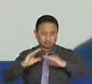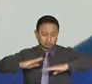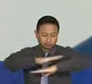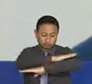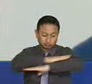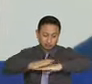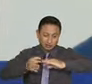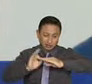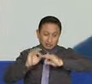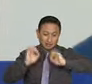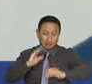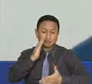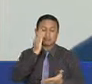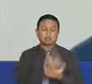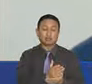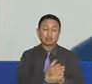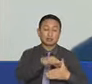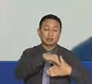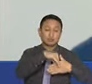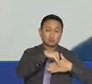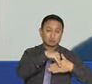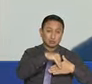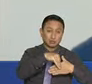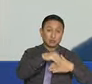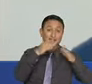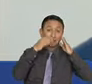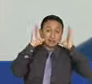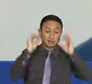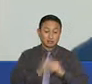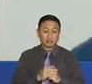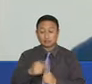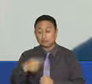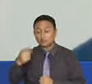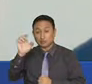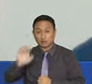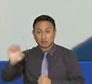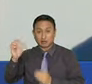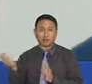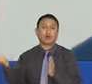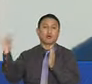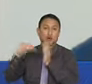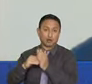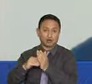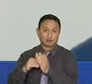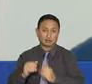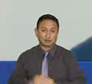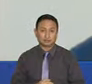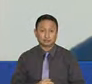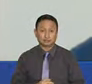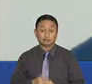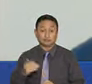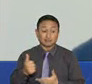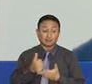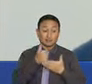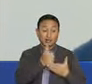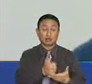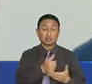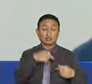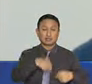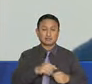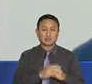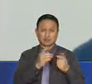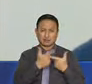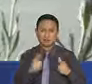Ya deberían parar por el mes de diciembre creo que se puede retomar en enero y Y eso favorecería